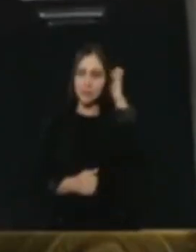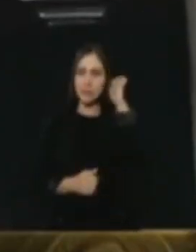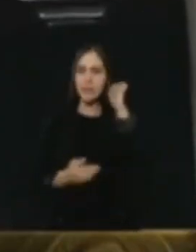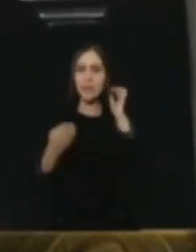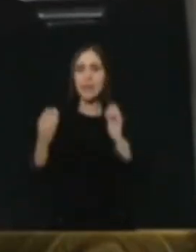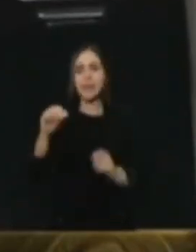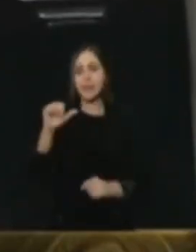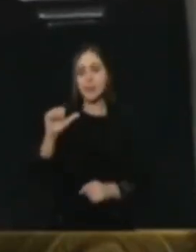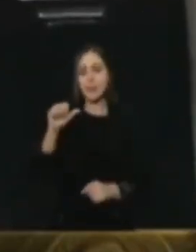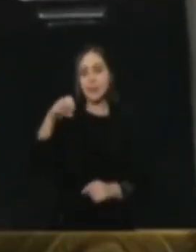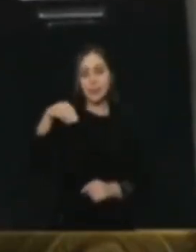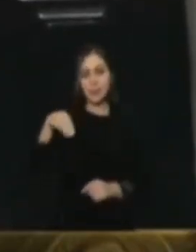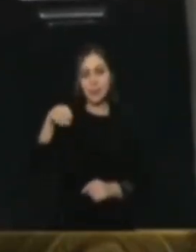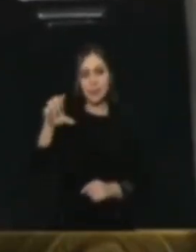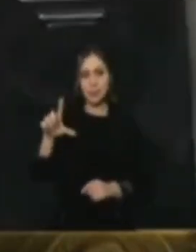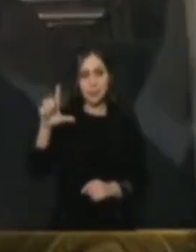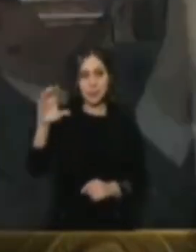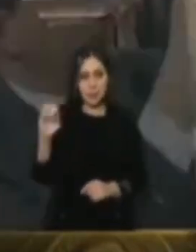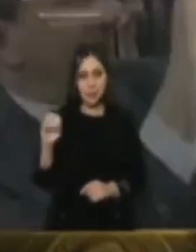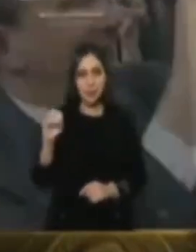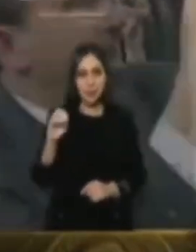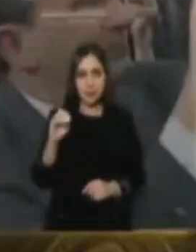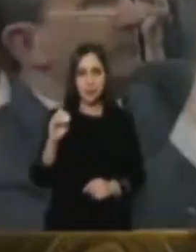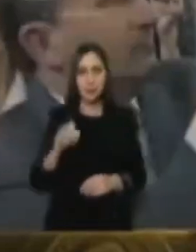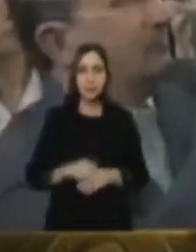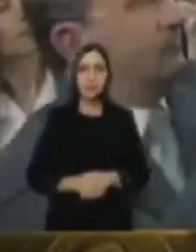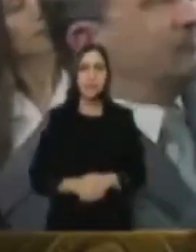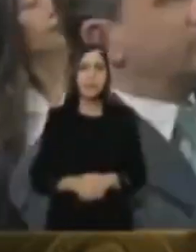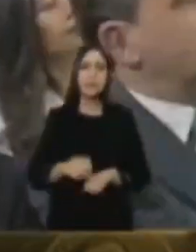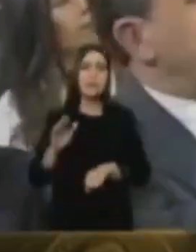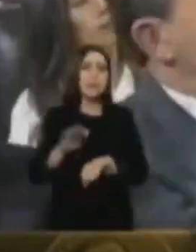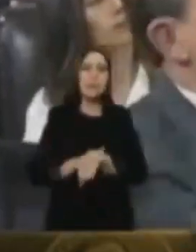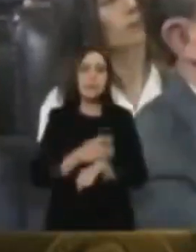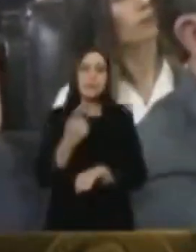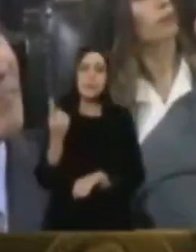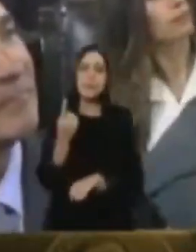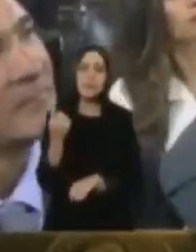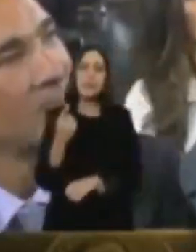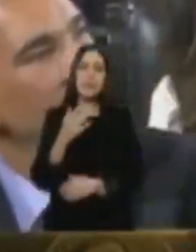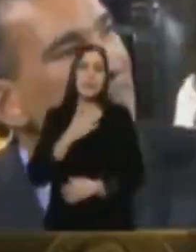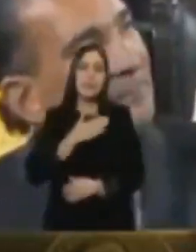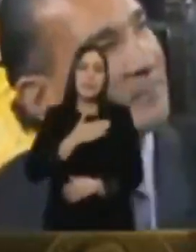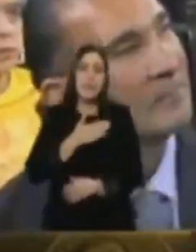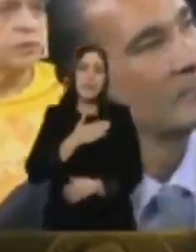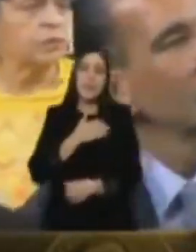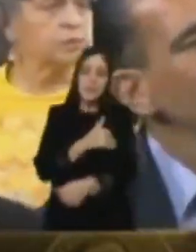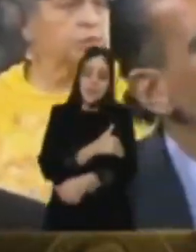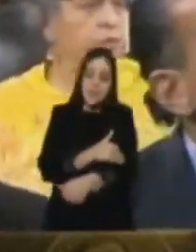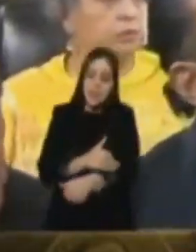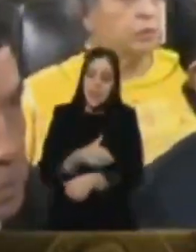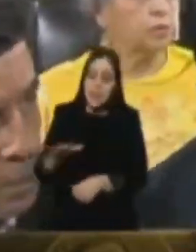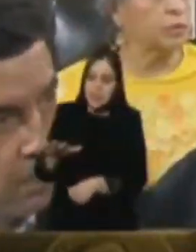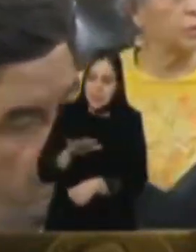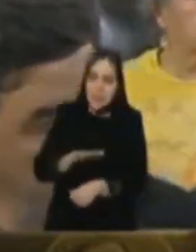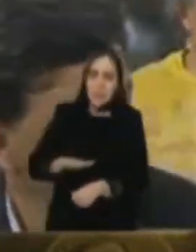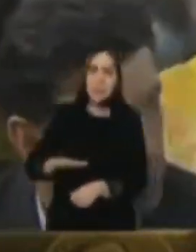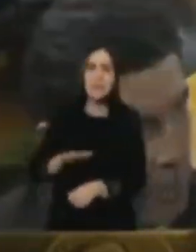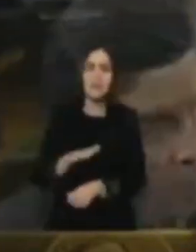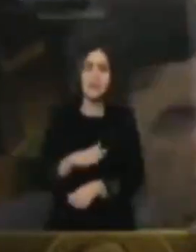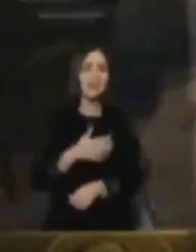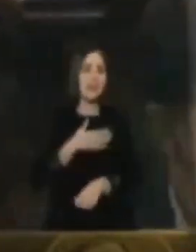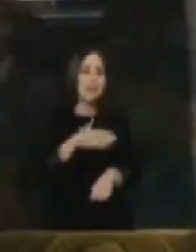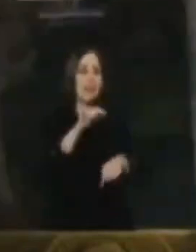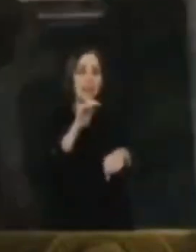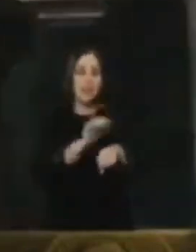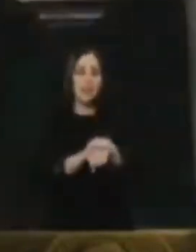Andrés Manuel López Obrador, porque tanto mi familia, mis amigos